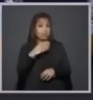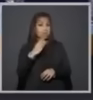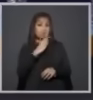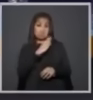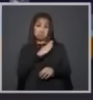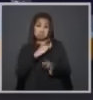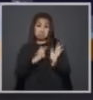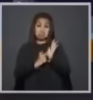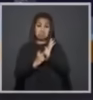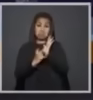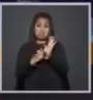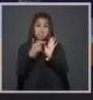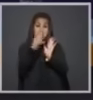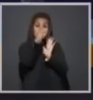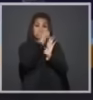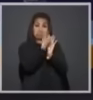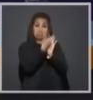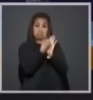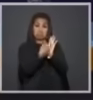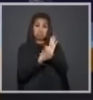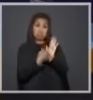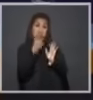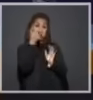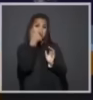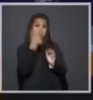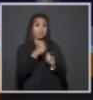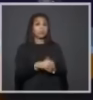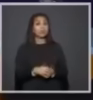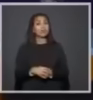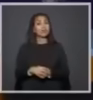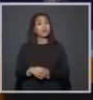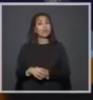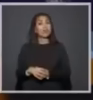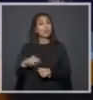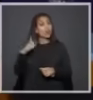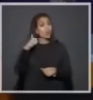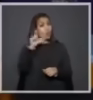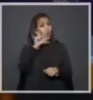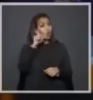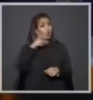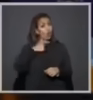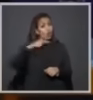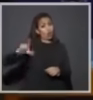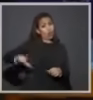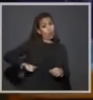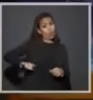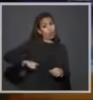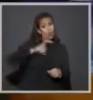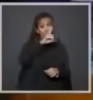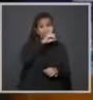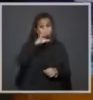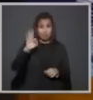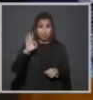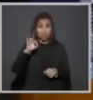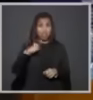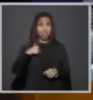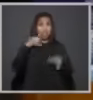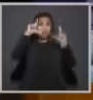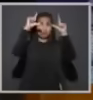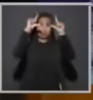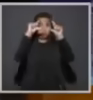que tanto preocupa. En el tiempo que goberné la ciudad, reduje la incidencia delictiva